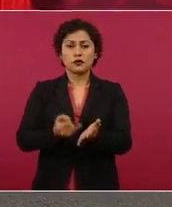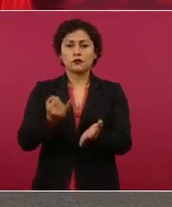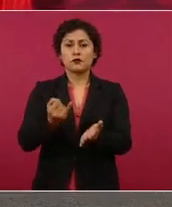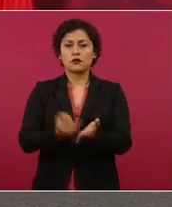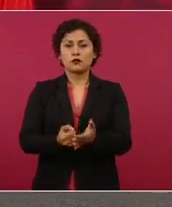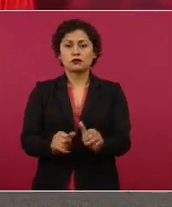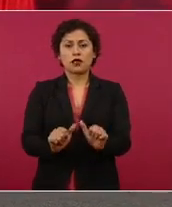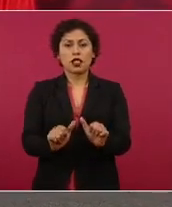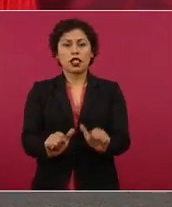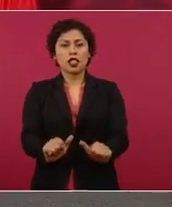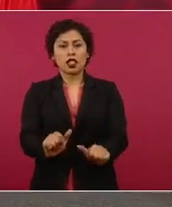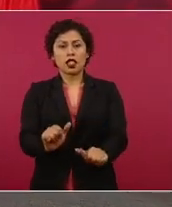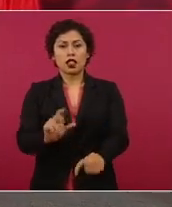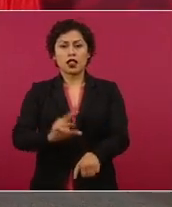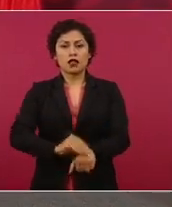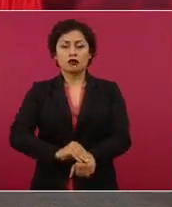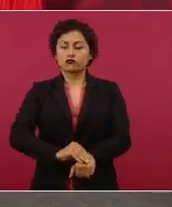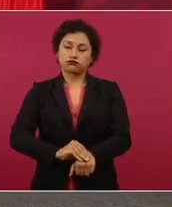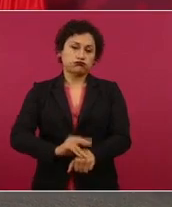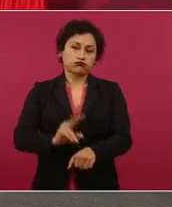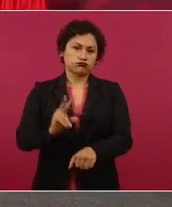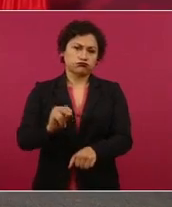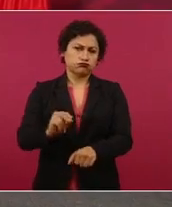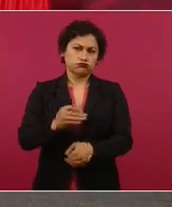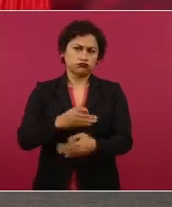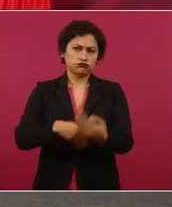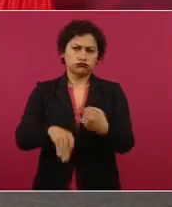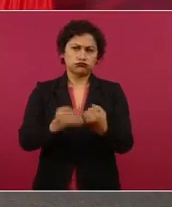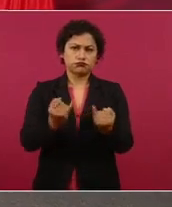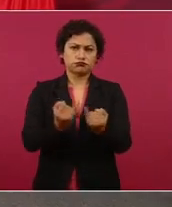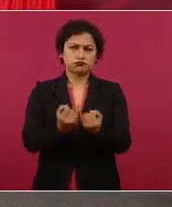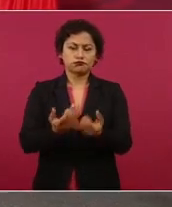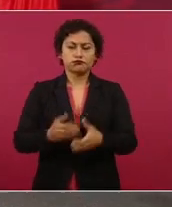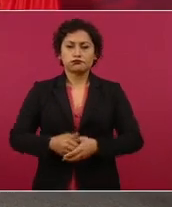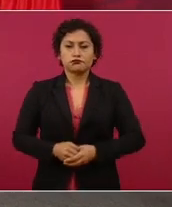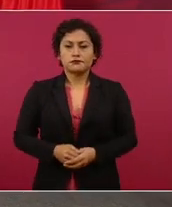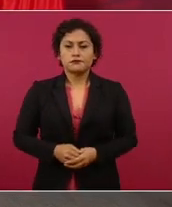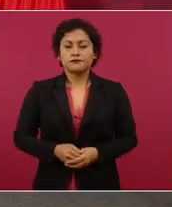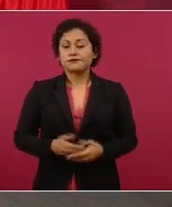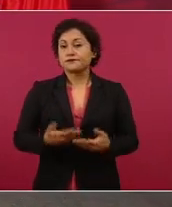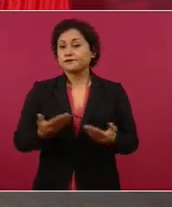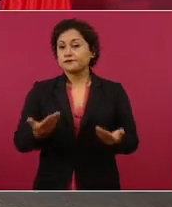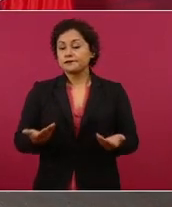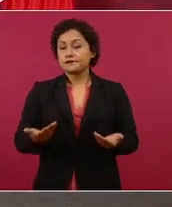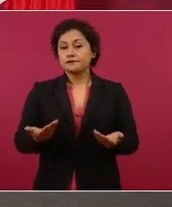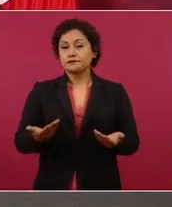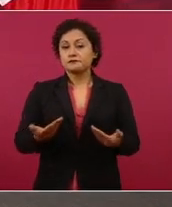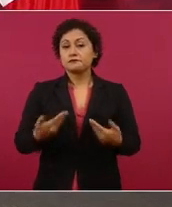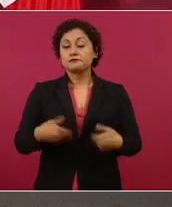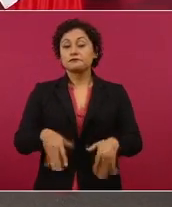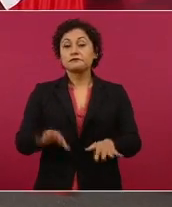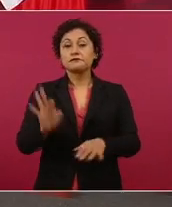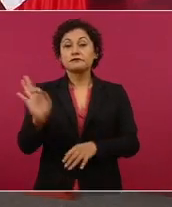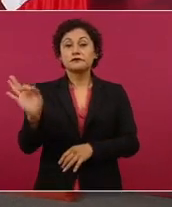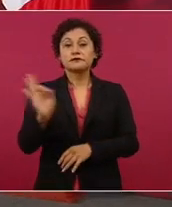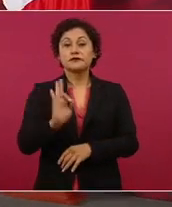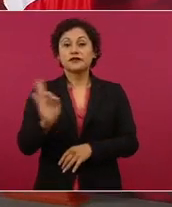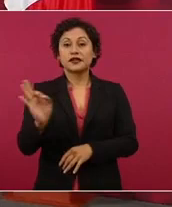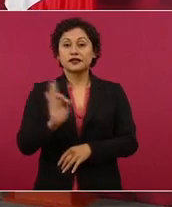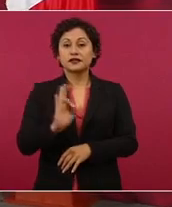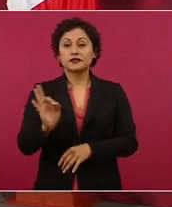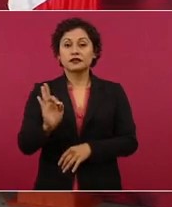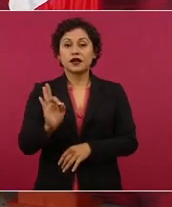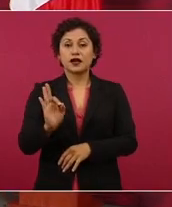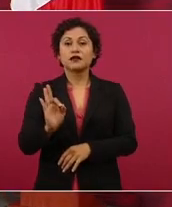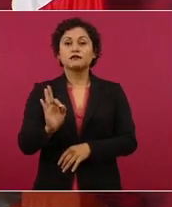Puede ser que se tenga algo de condonación